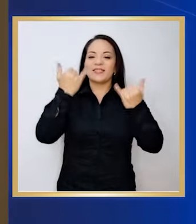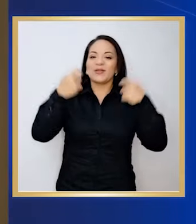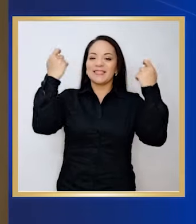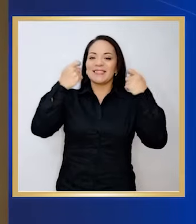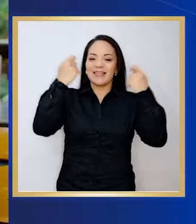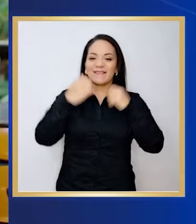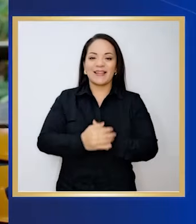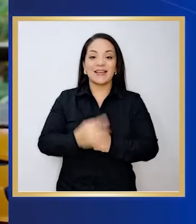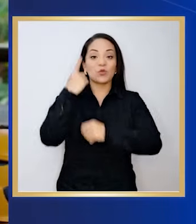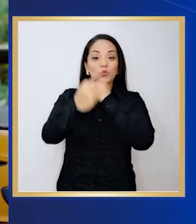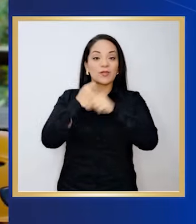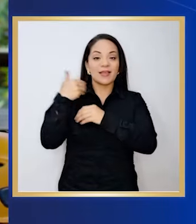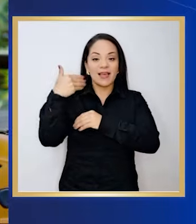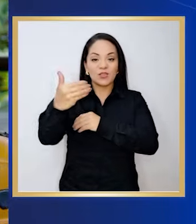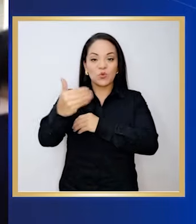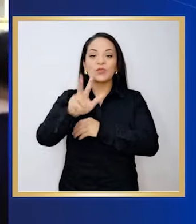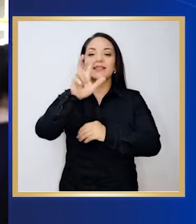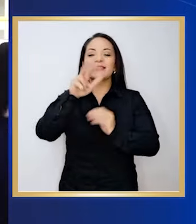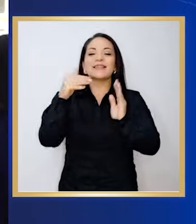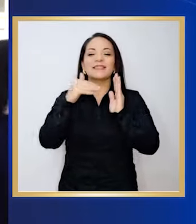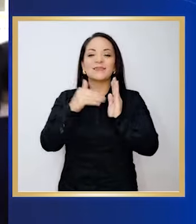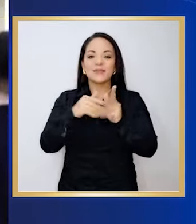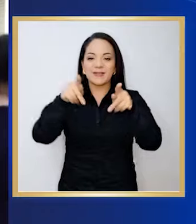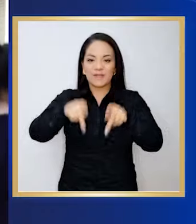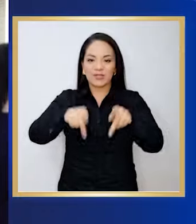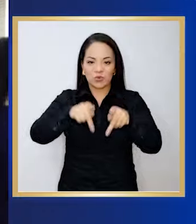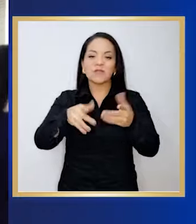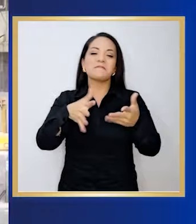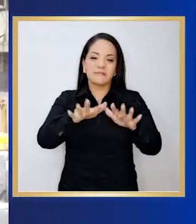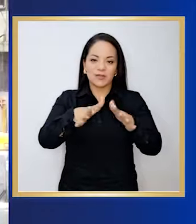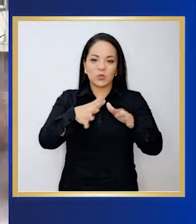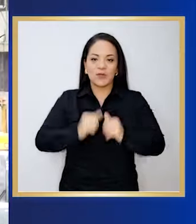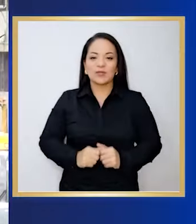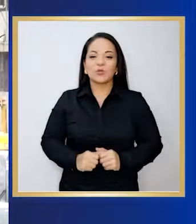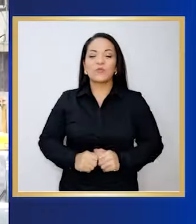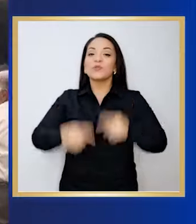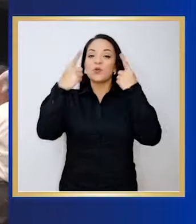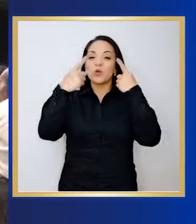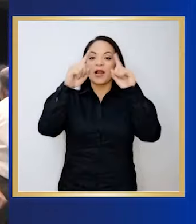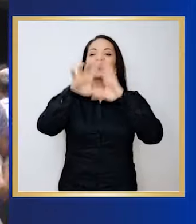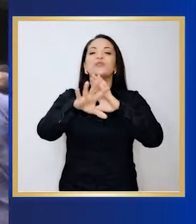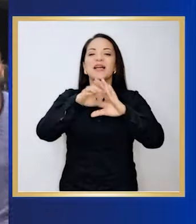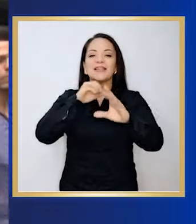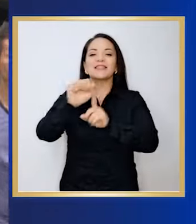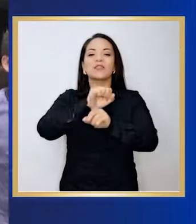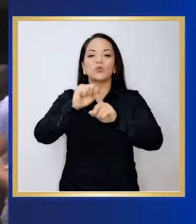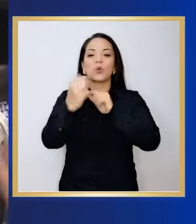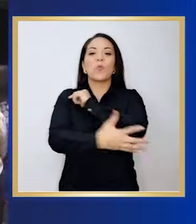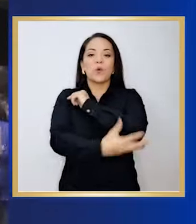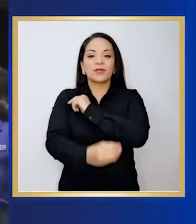celebrar porque en el último año 300 mil personas aproximadamente Han